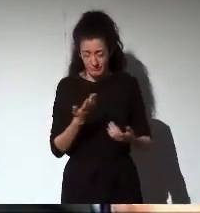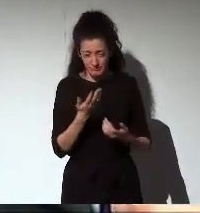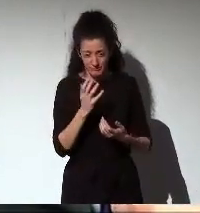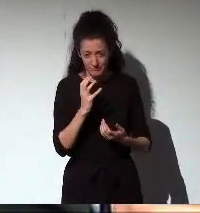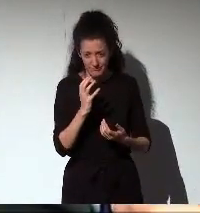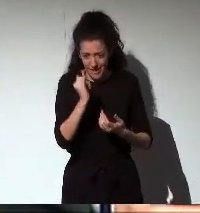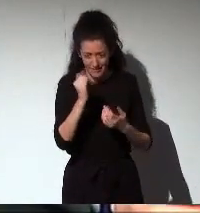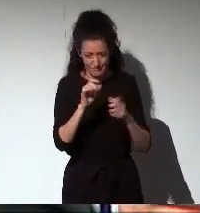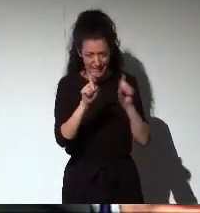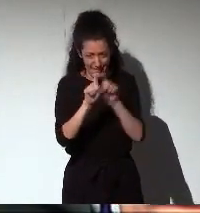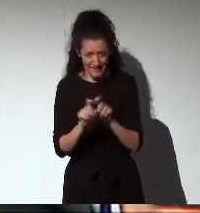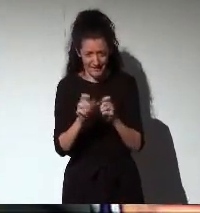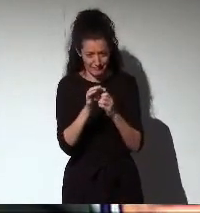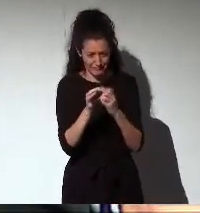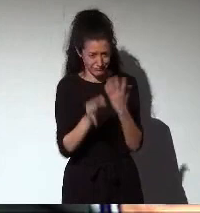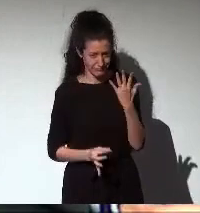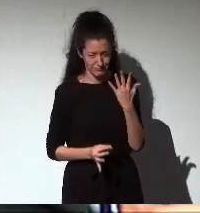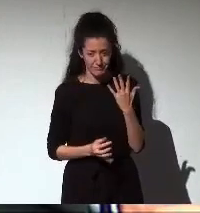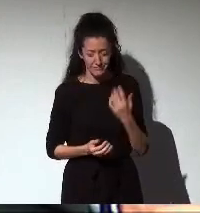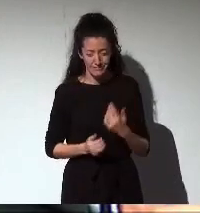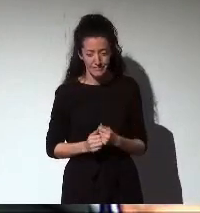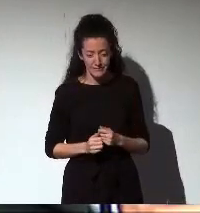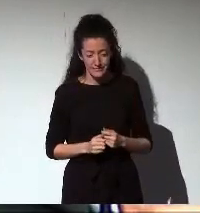de situaciones. Por lo tanto,